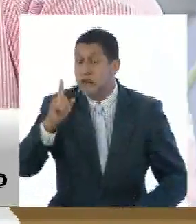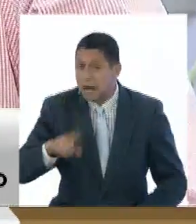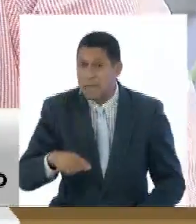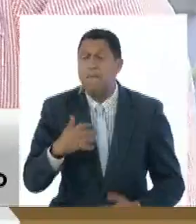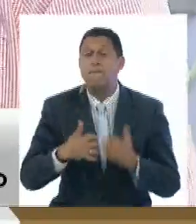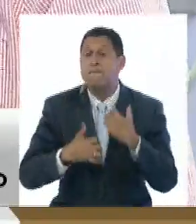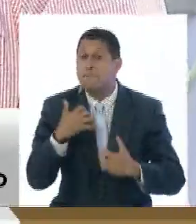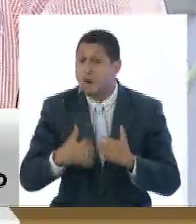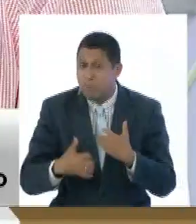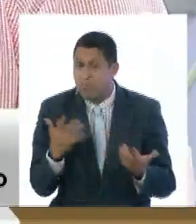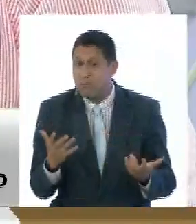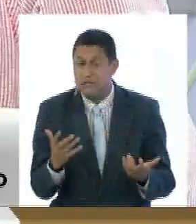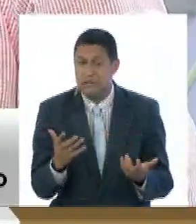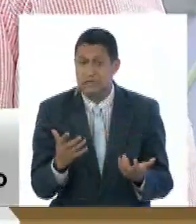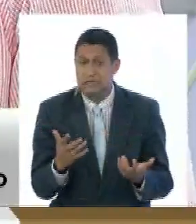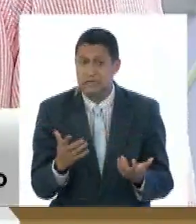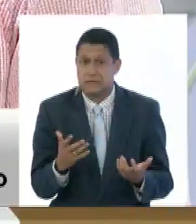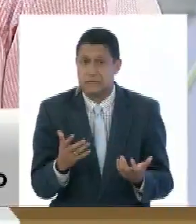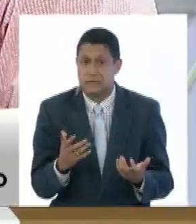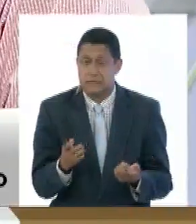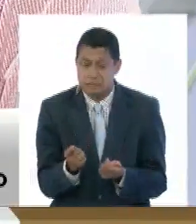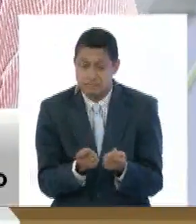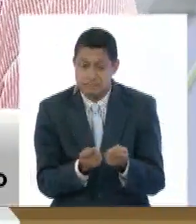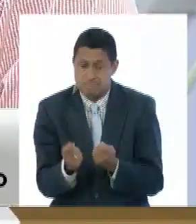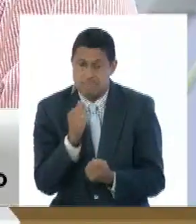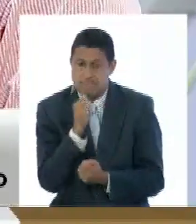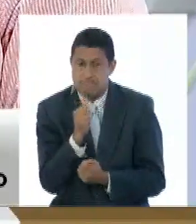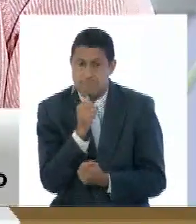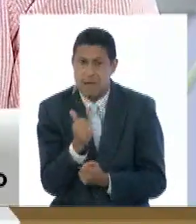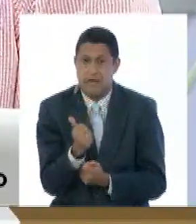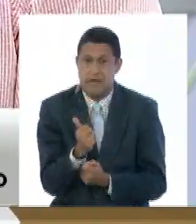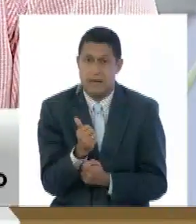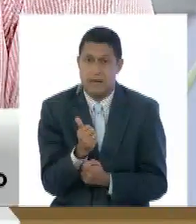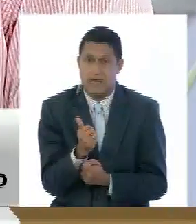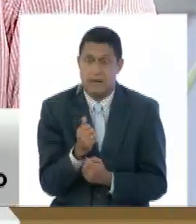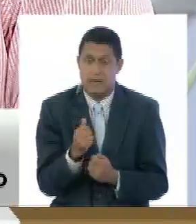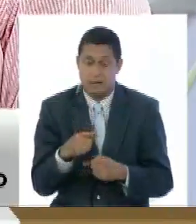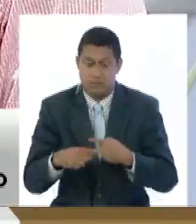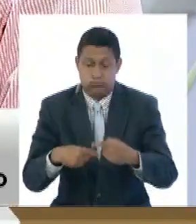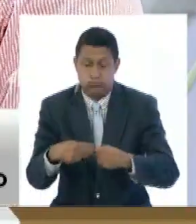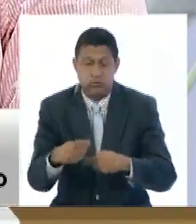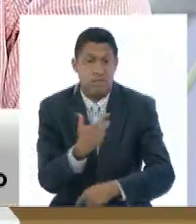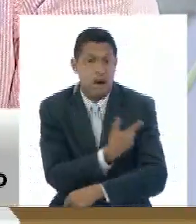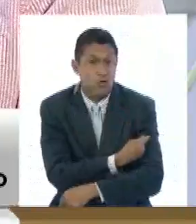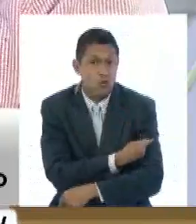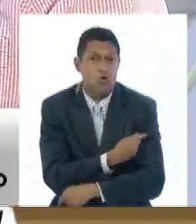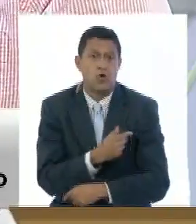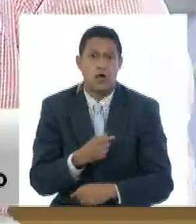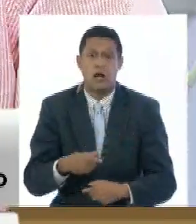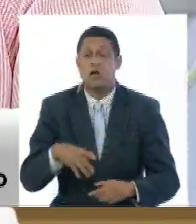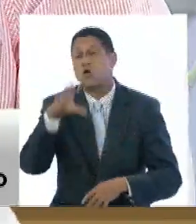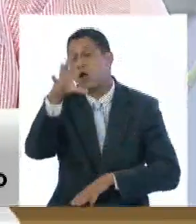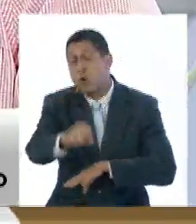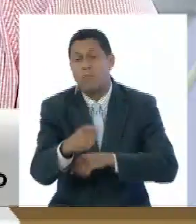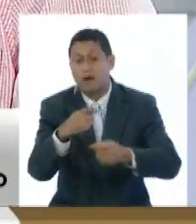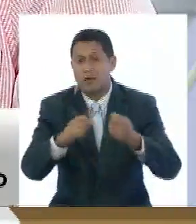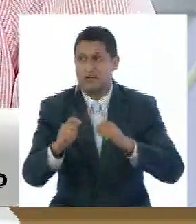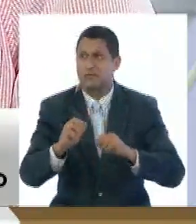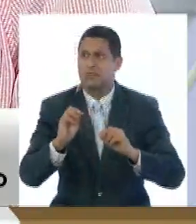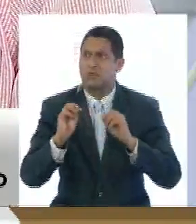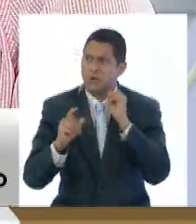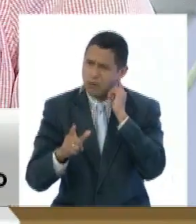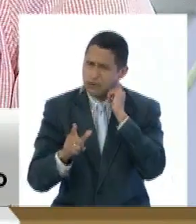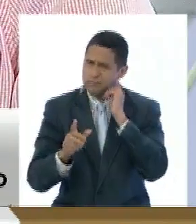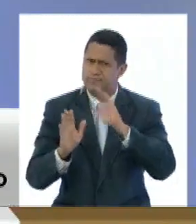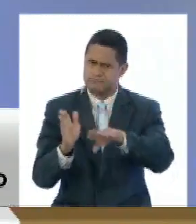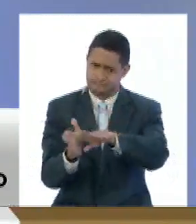incluso problemas desde el punto de vista de manejo inadecuado de las cadenas de vacunas y los proveedores, etcétera, etcétera. Muy bien.